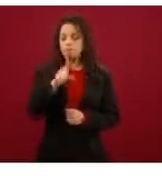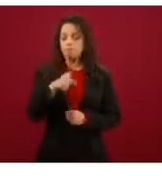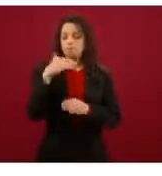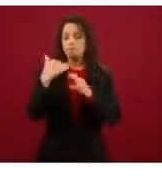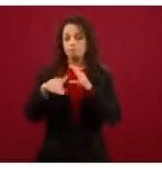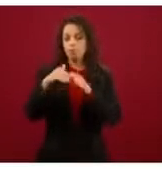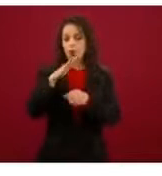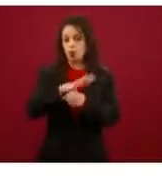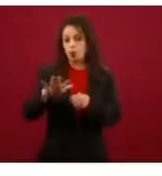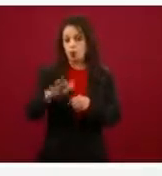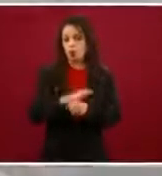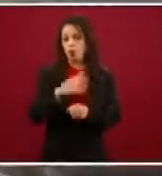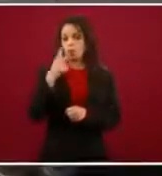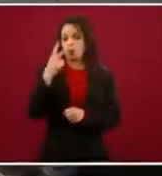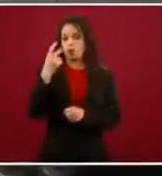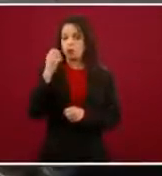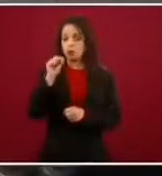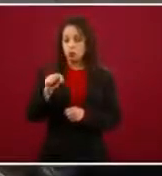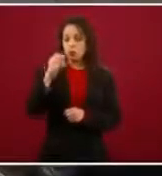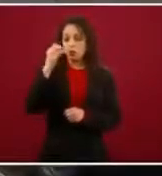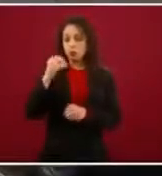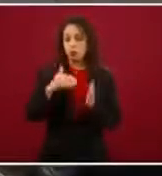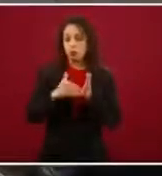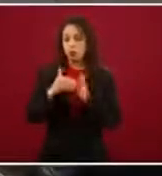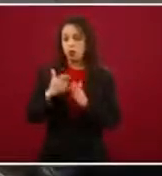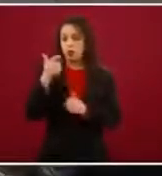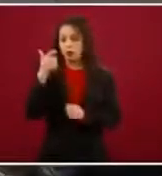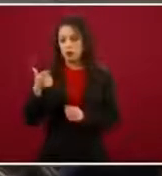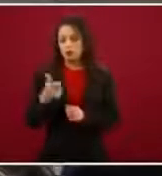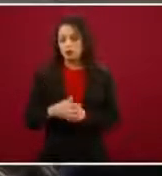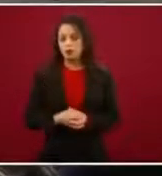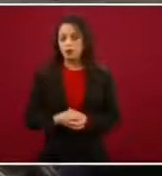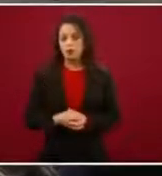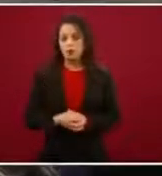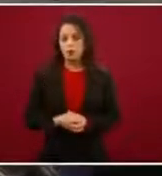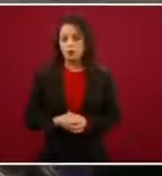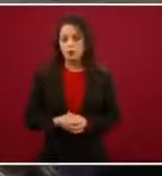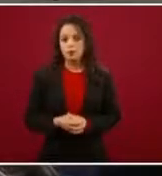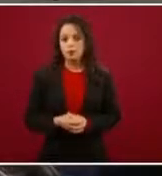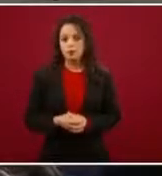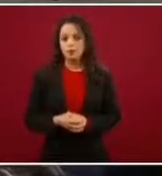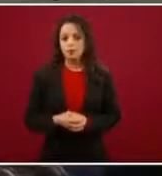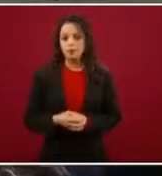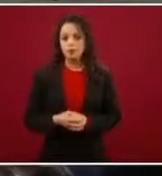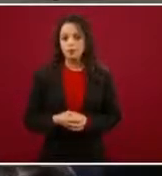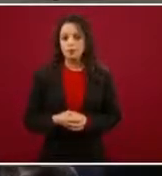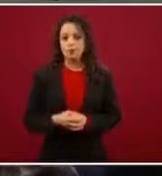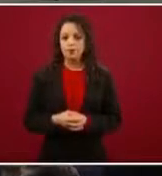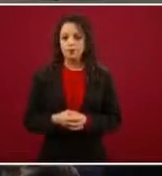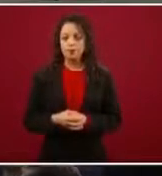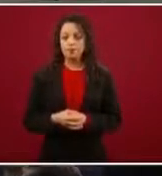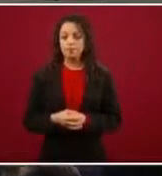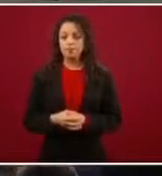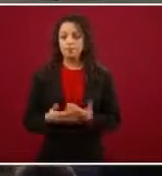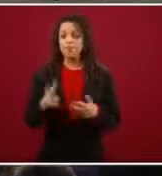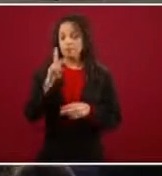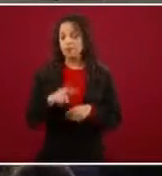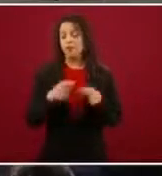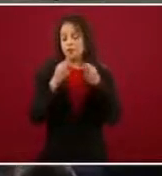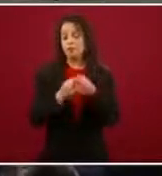de 2.09 millones de pesos y 7.8 millones de pesos. Adelante, por favor. Es